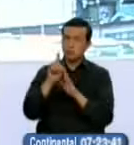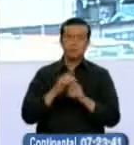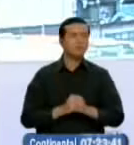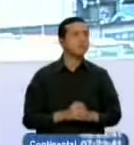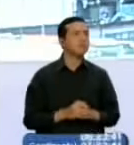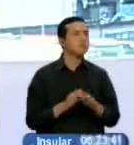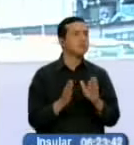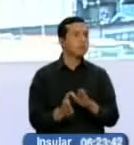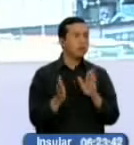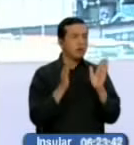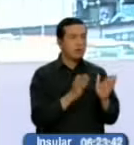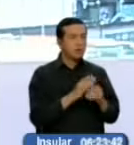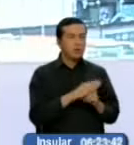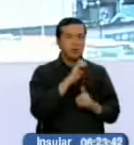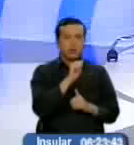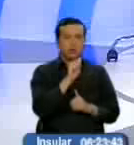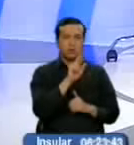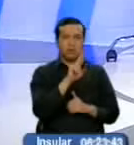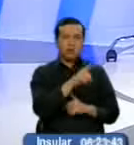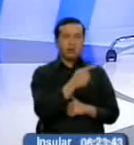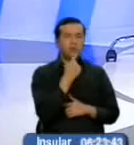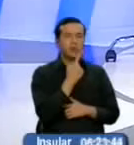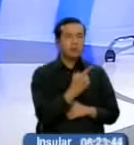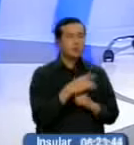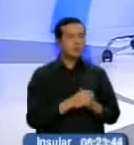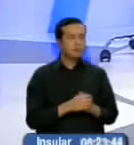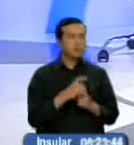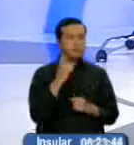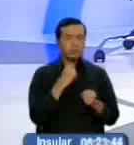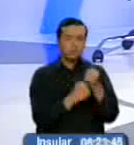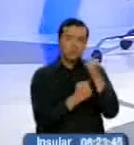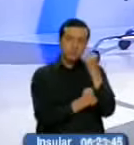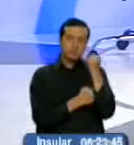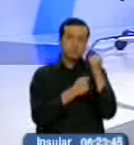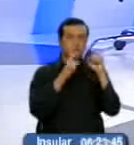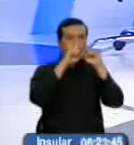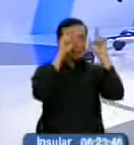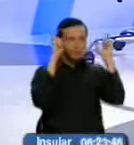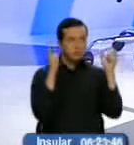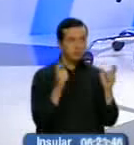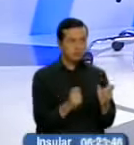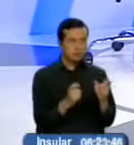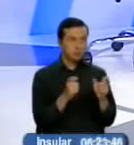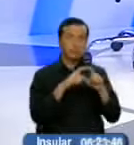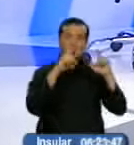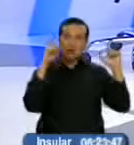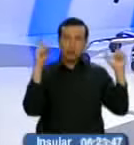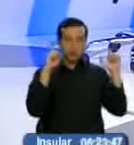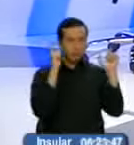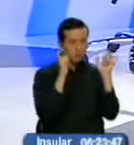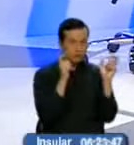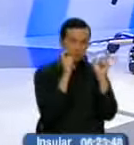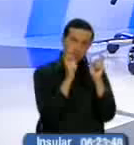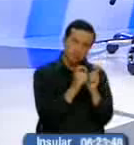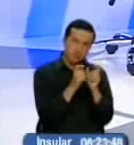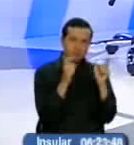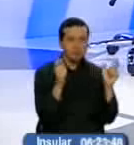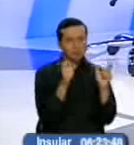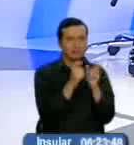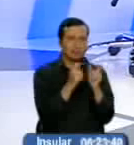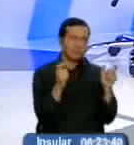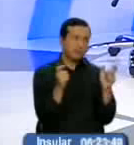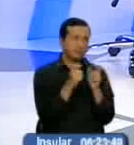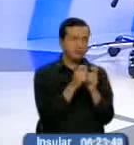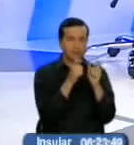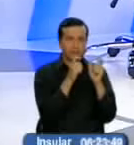A ver, César, tú mencionaste diciendo tenemos que fortalecer la pequeña industria. Yo no voy a hablar de la pequeña gran. Pequeña y mediana. Tenemos